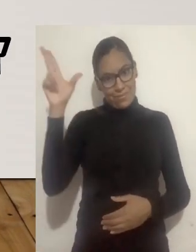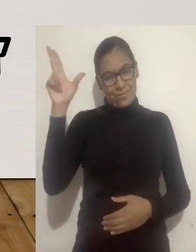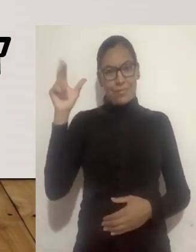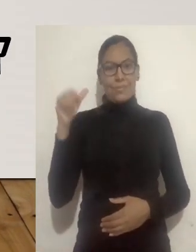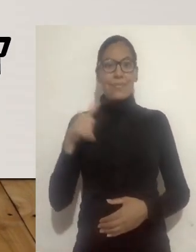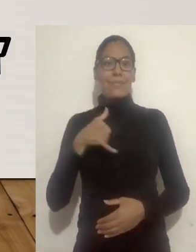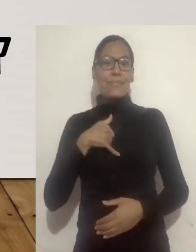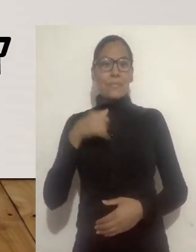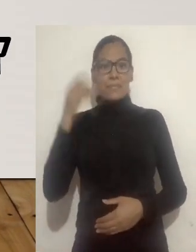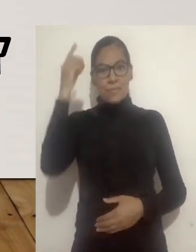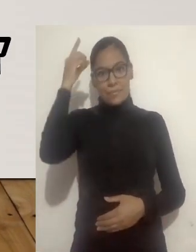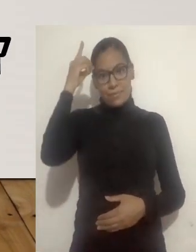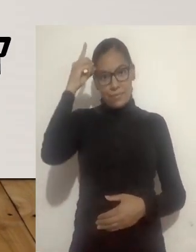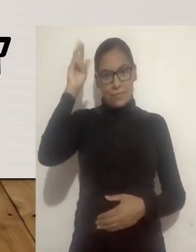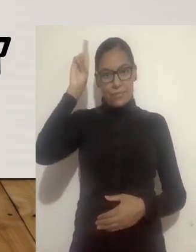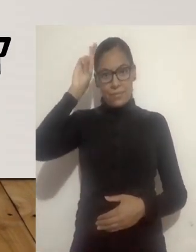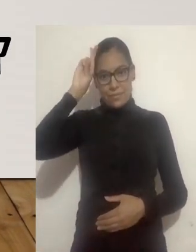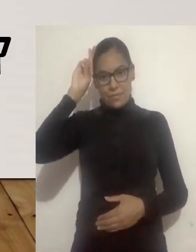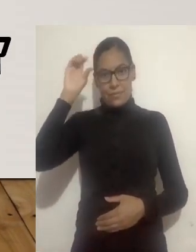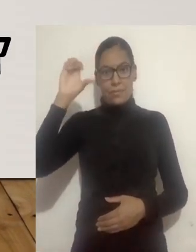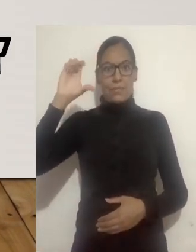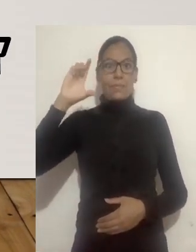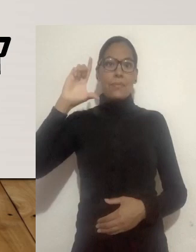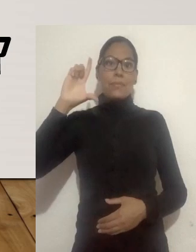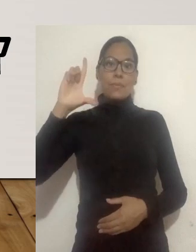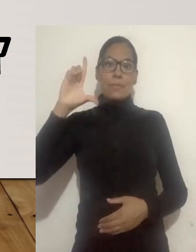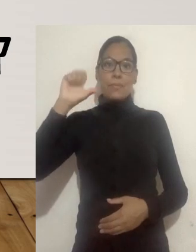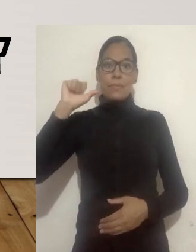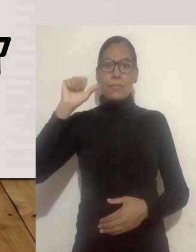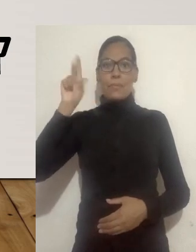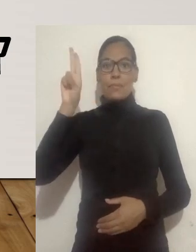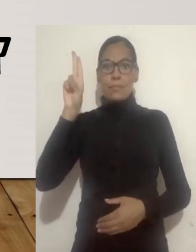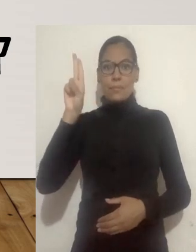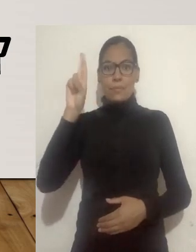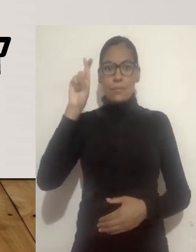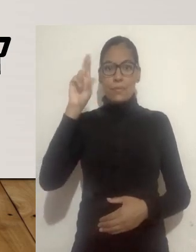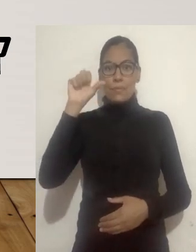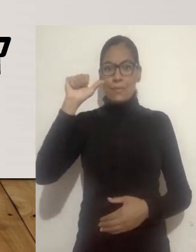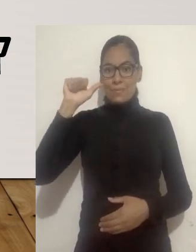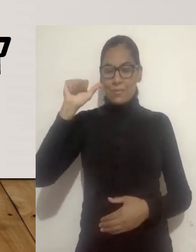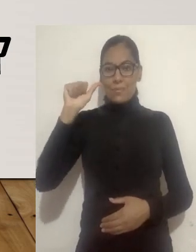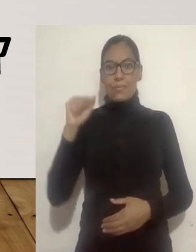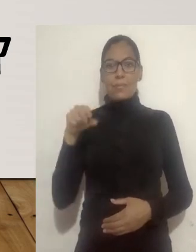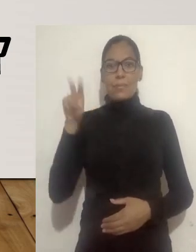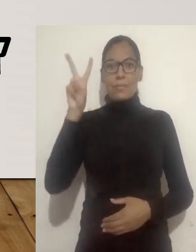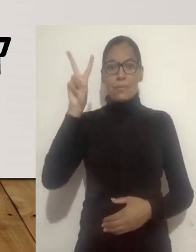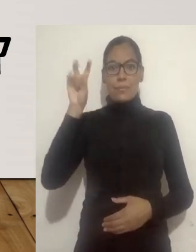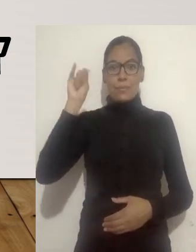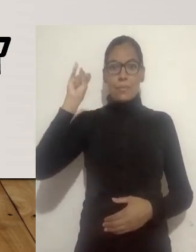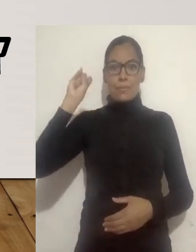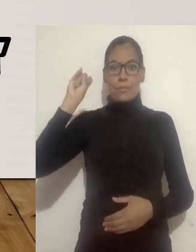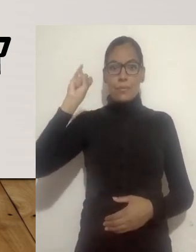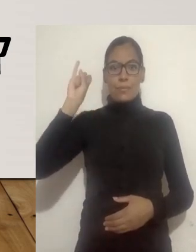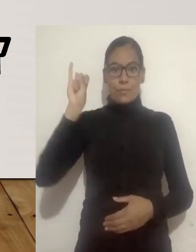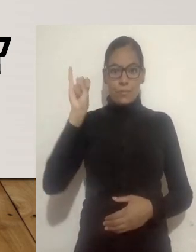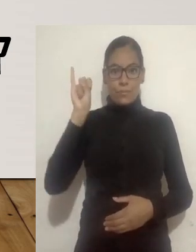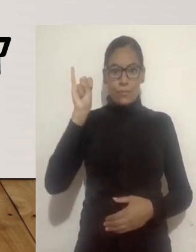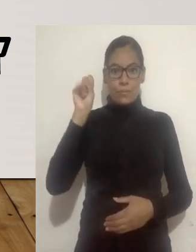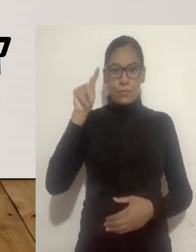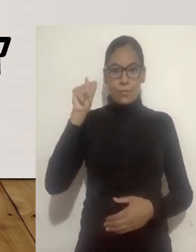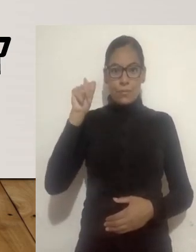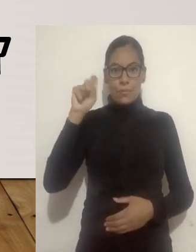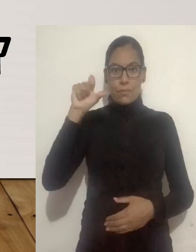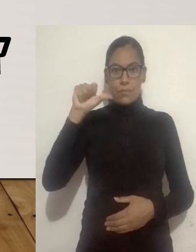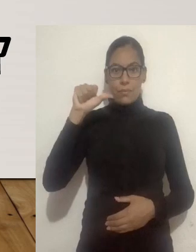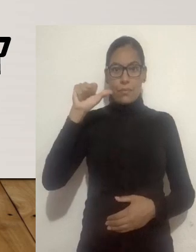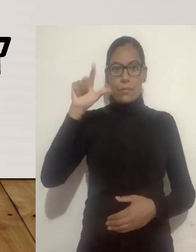Hola, soy la doctora Laura Margarita Vital Baquier y formo parte del equipo de UOCIE de CAPEP en el